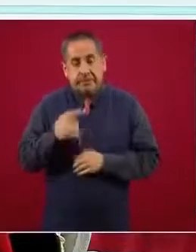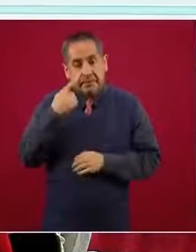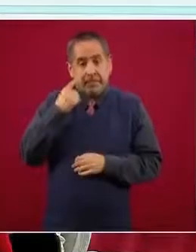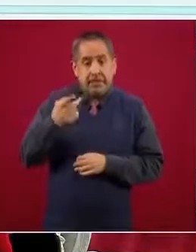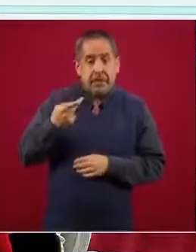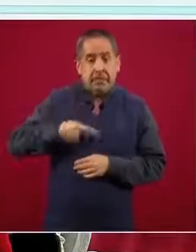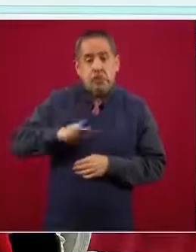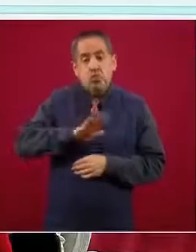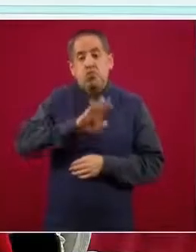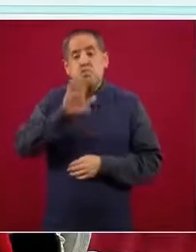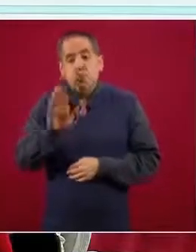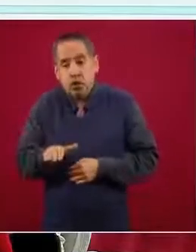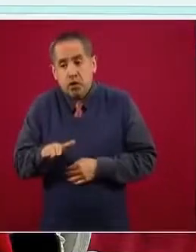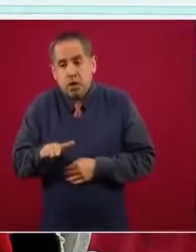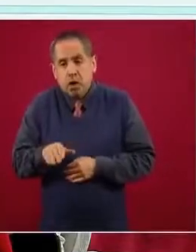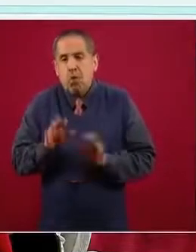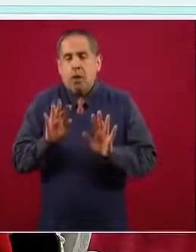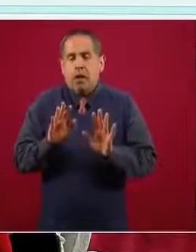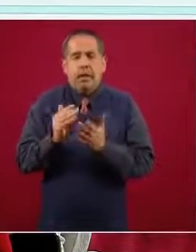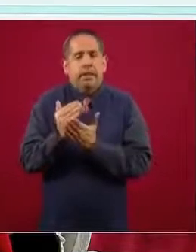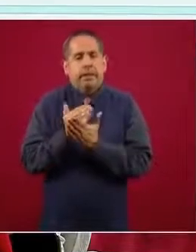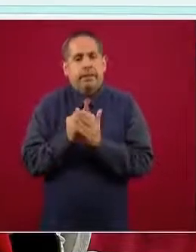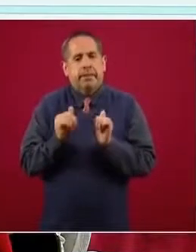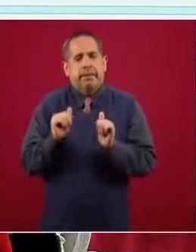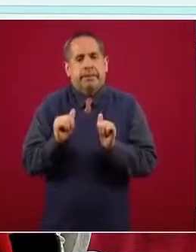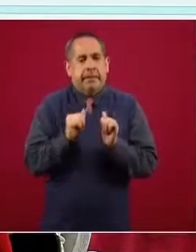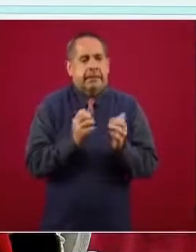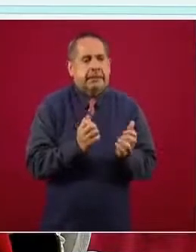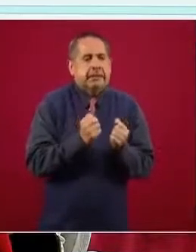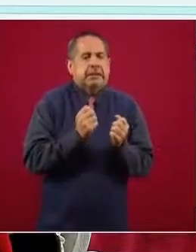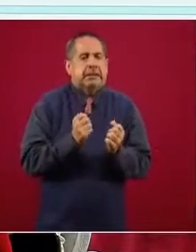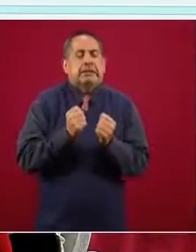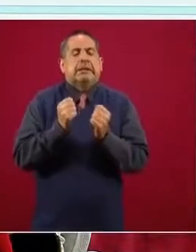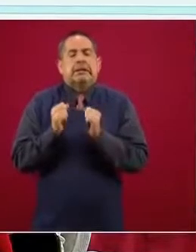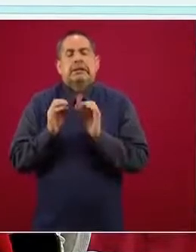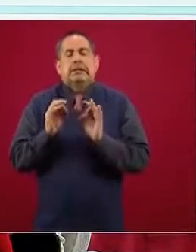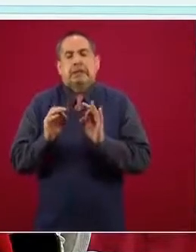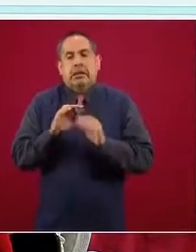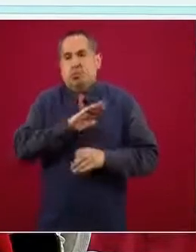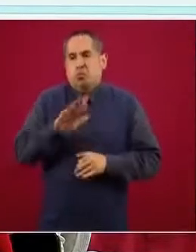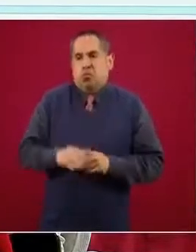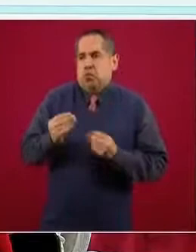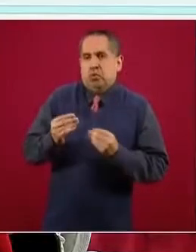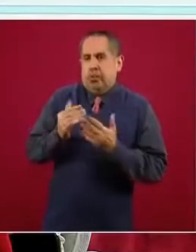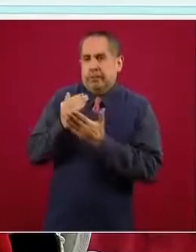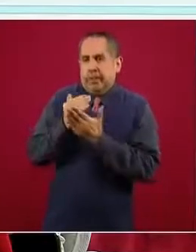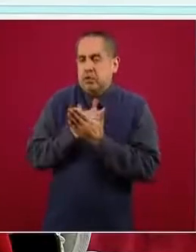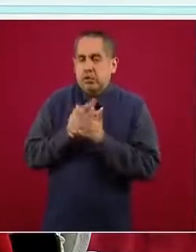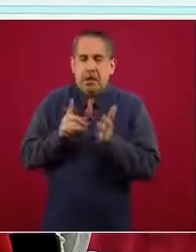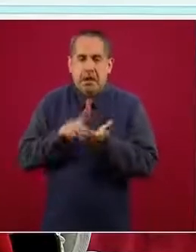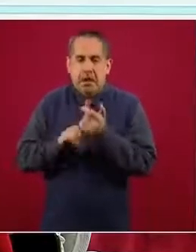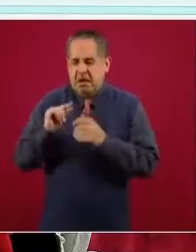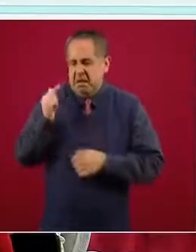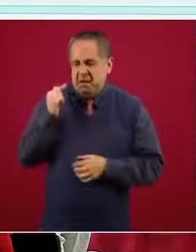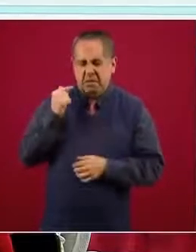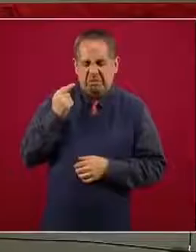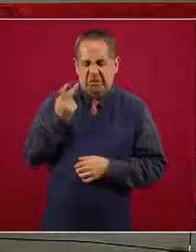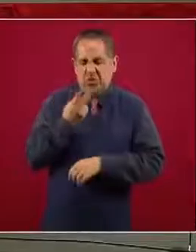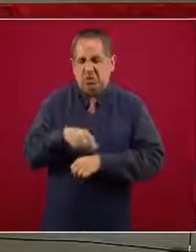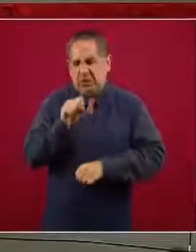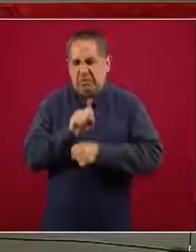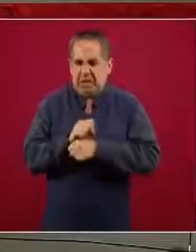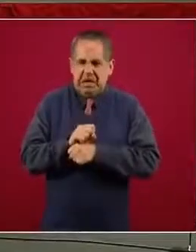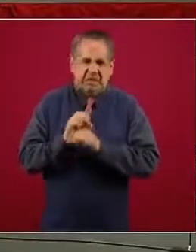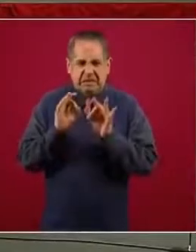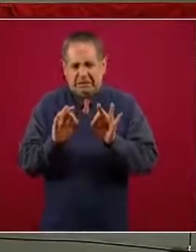de defunciones ha habido una disminución, hay una tendencia descendente, al menos en las últimas dos